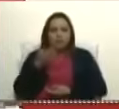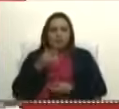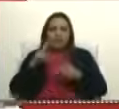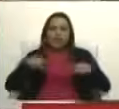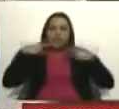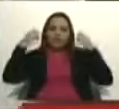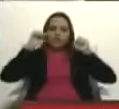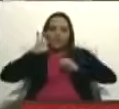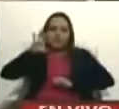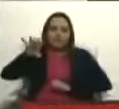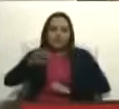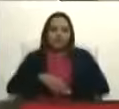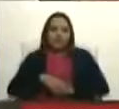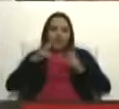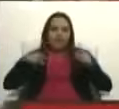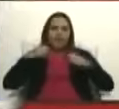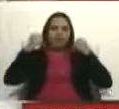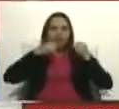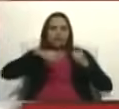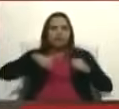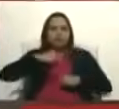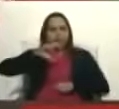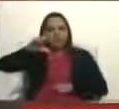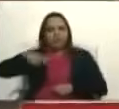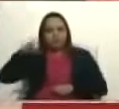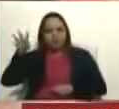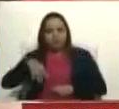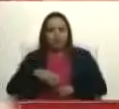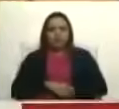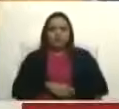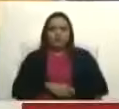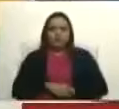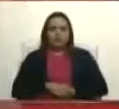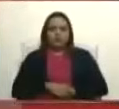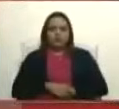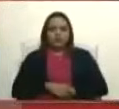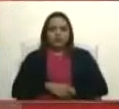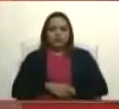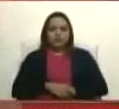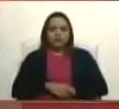la patria, que viva nuestra Guayana Esequiba.